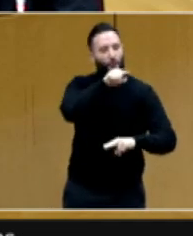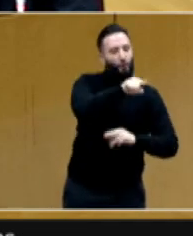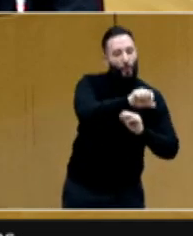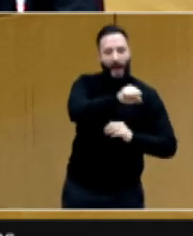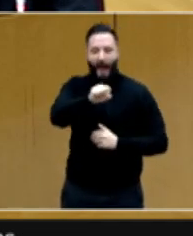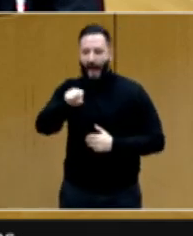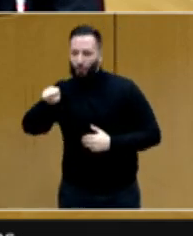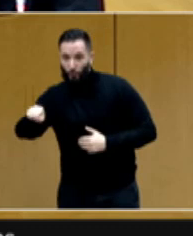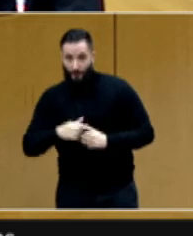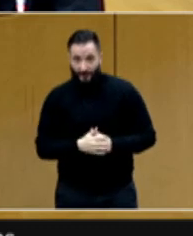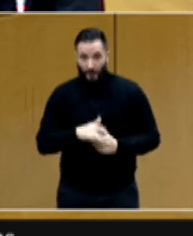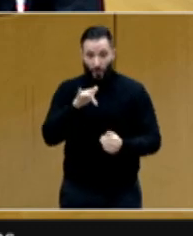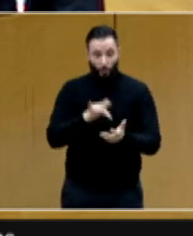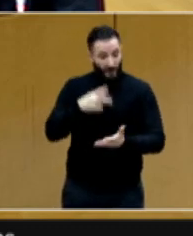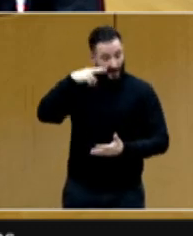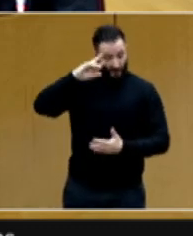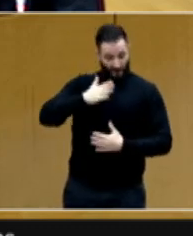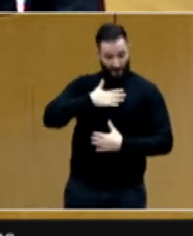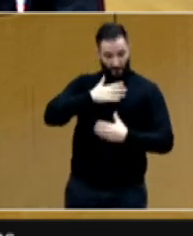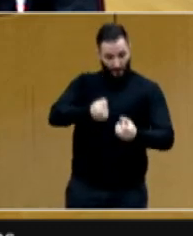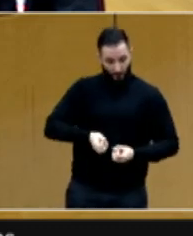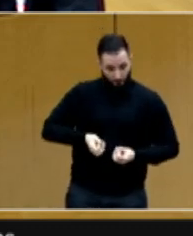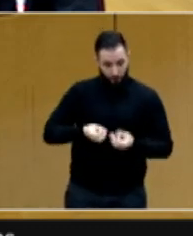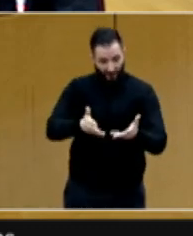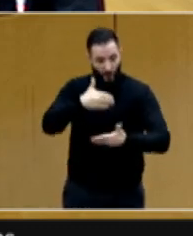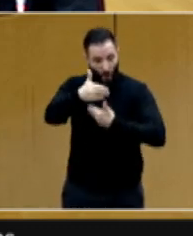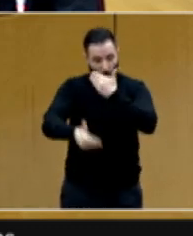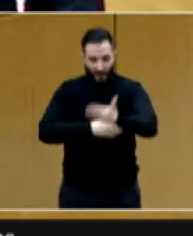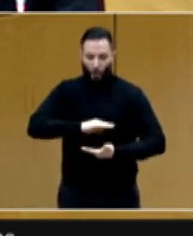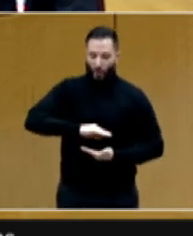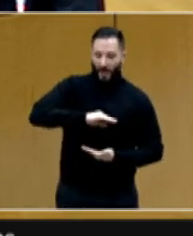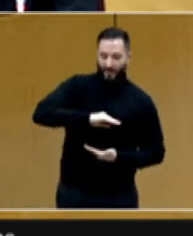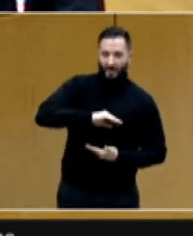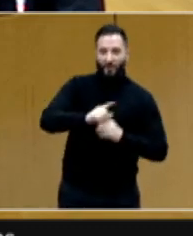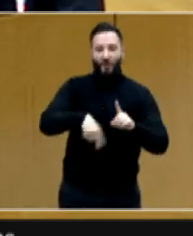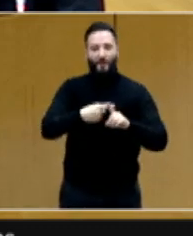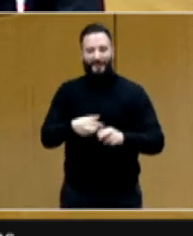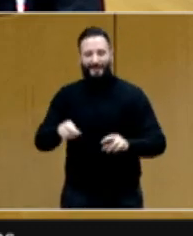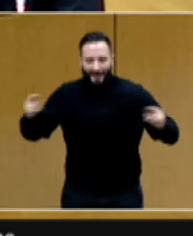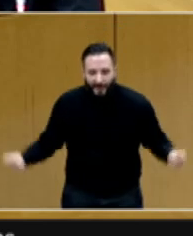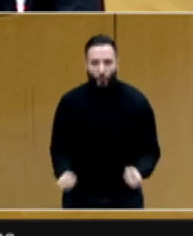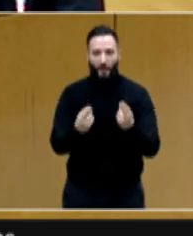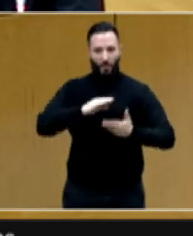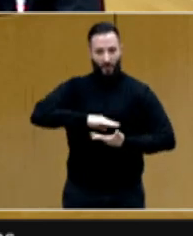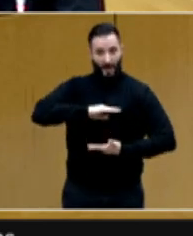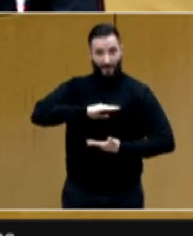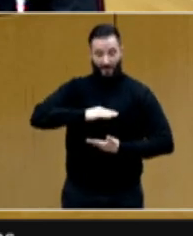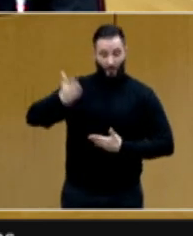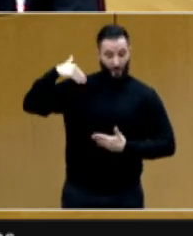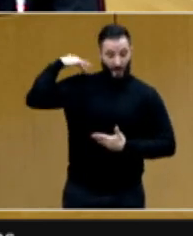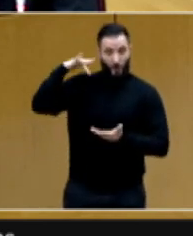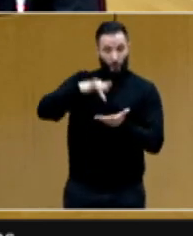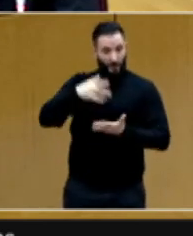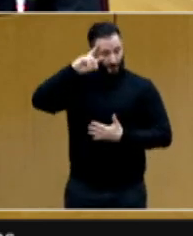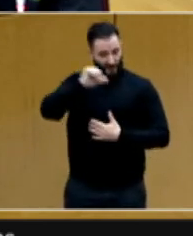información sobre su experiencia en el proceso de incapacitación y recapacitación que ella vivió en primera